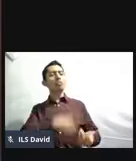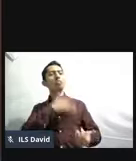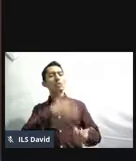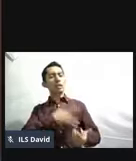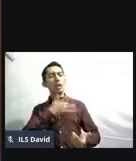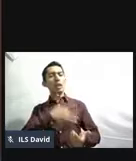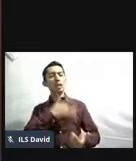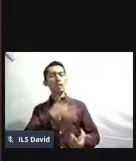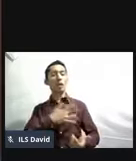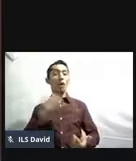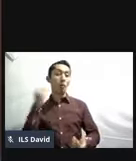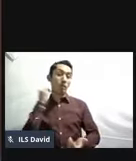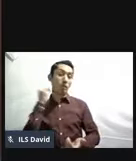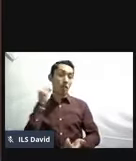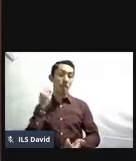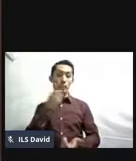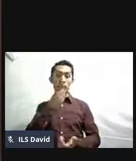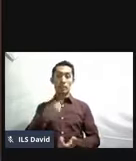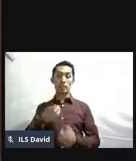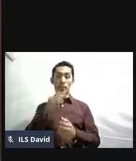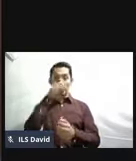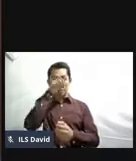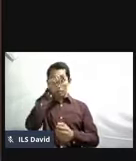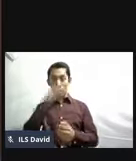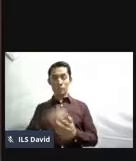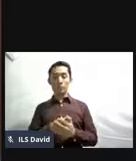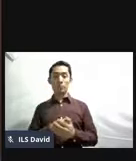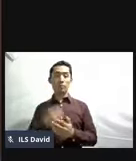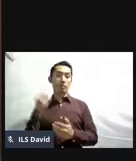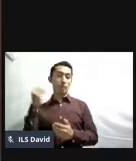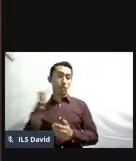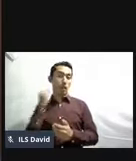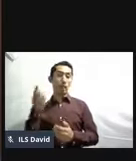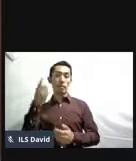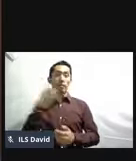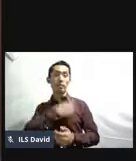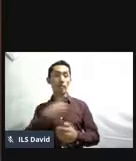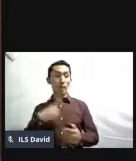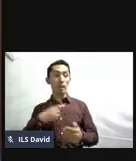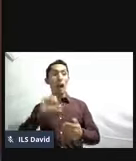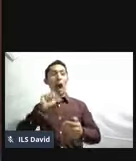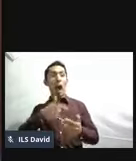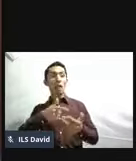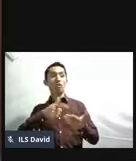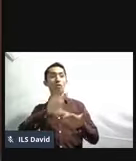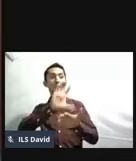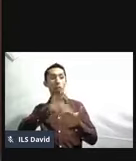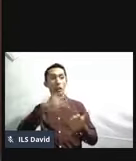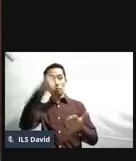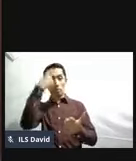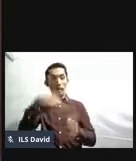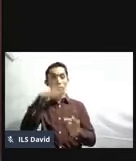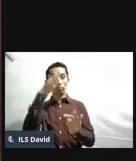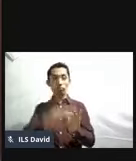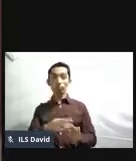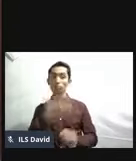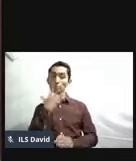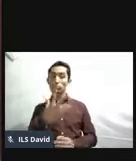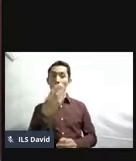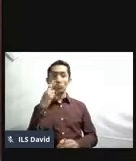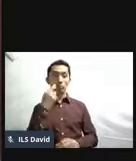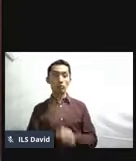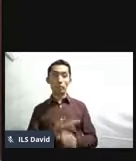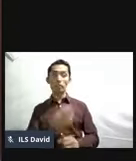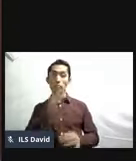un contrato para cumplir la responsabilidad? Y bueno, acá hay muchos abogados y abogadas que nos podrán decir,